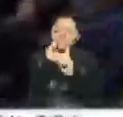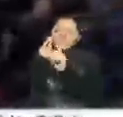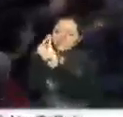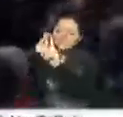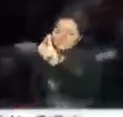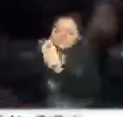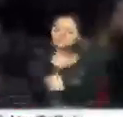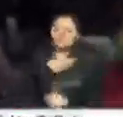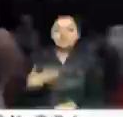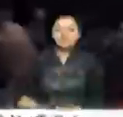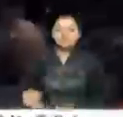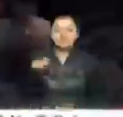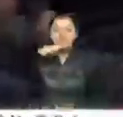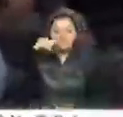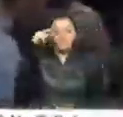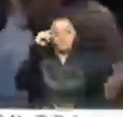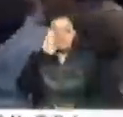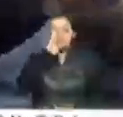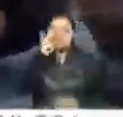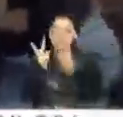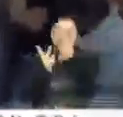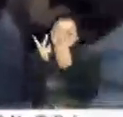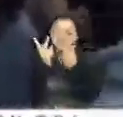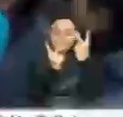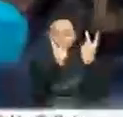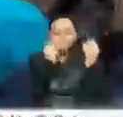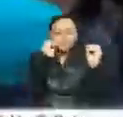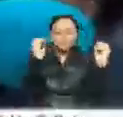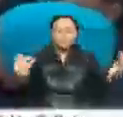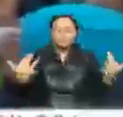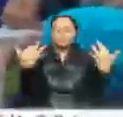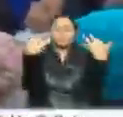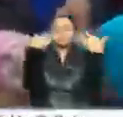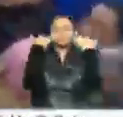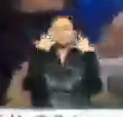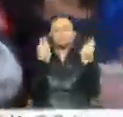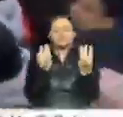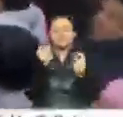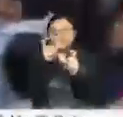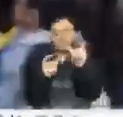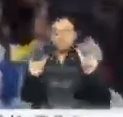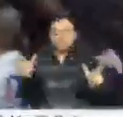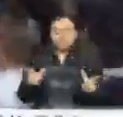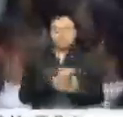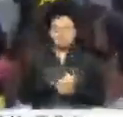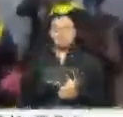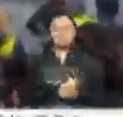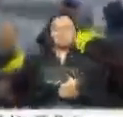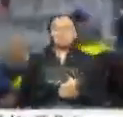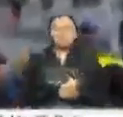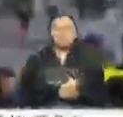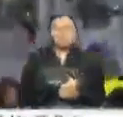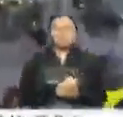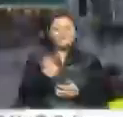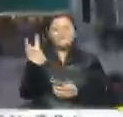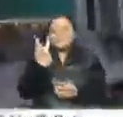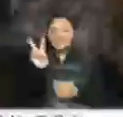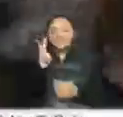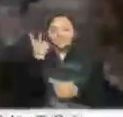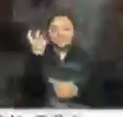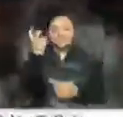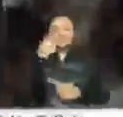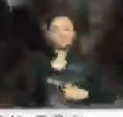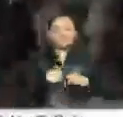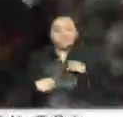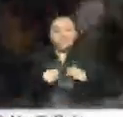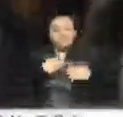recibe el jefe de Estado durante sus visitas por parte de cientos de personas. Este viernes 12 de mayo en la